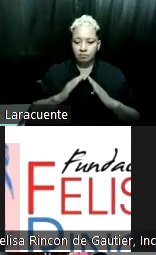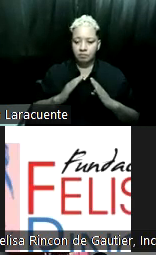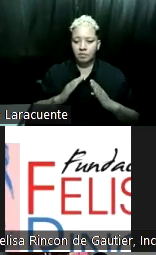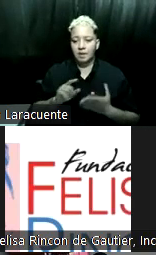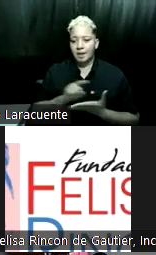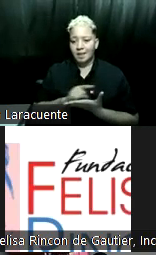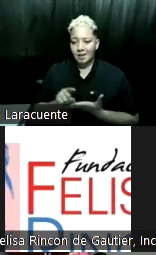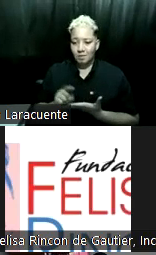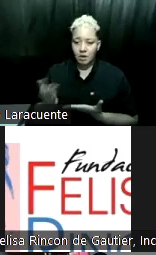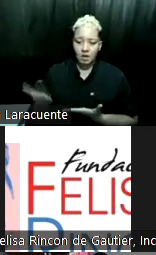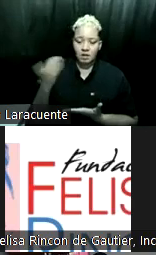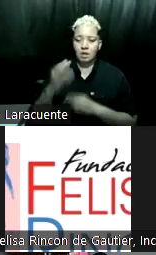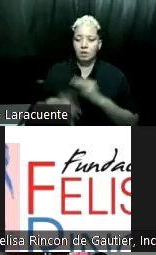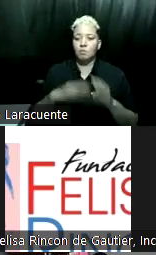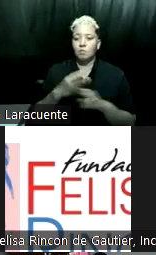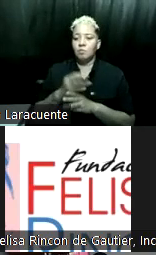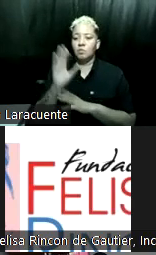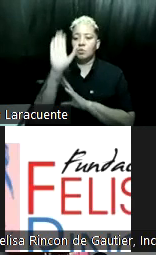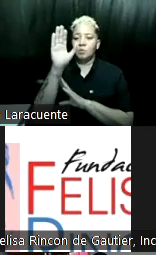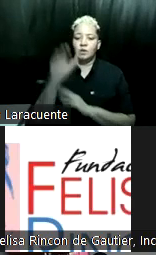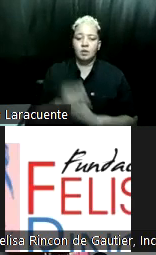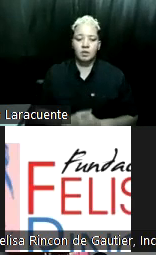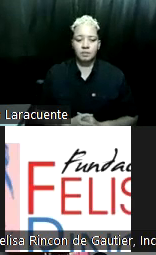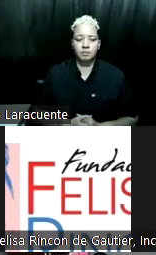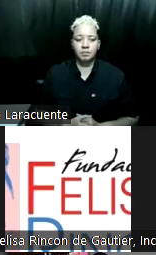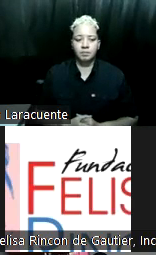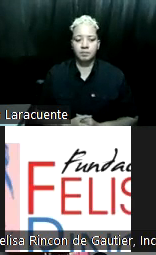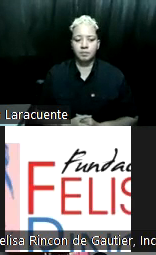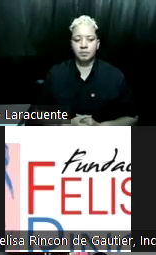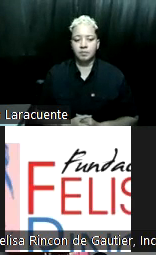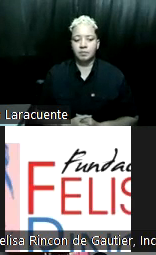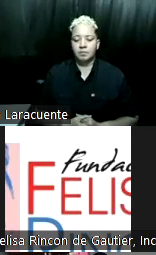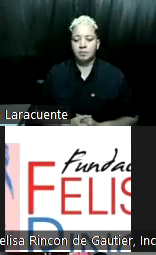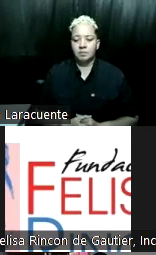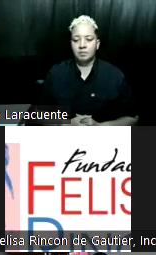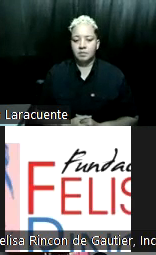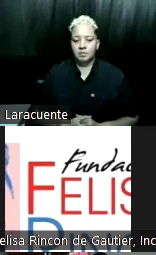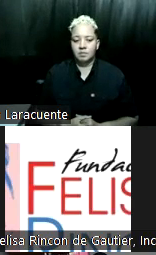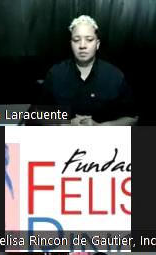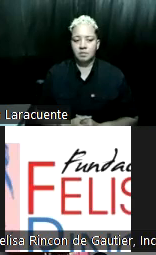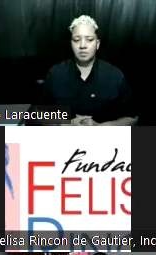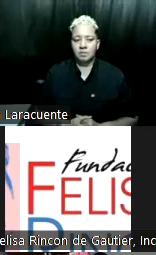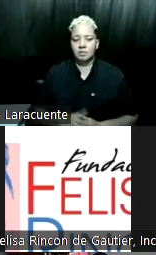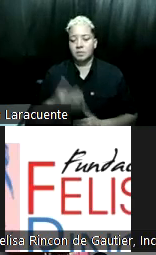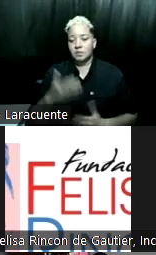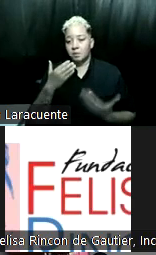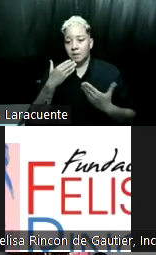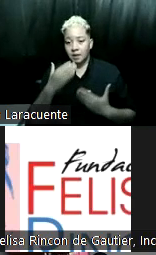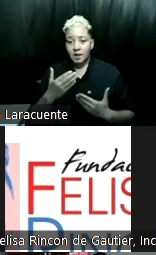semanas antes del Mundo Básquet. Y gracias a una nota del amigo Fernando Rivas